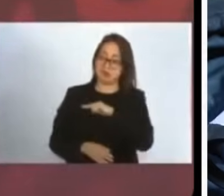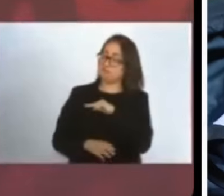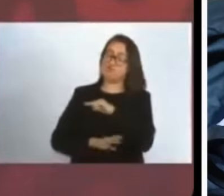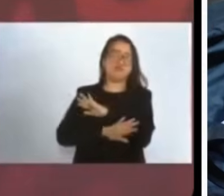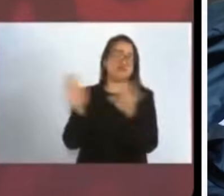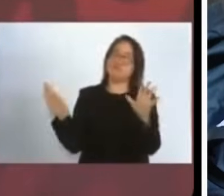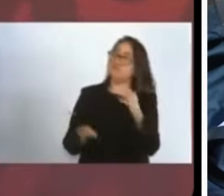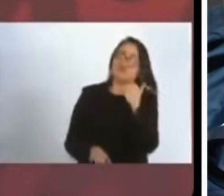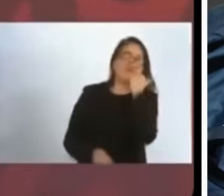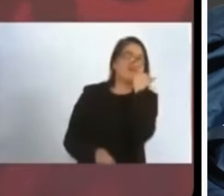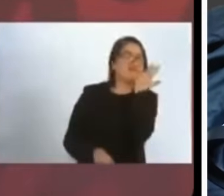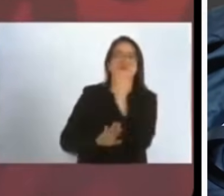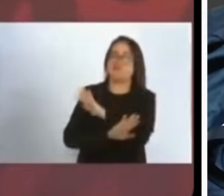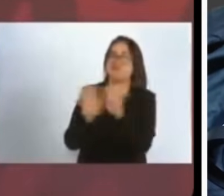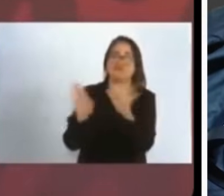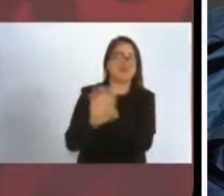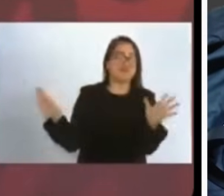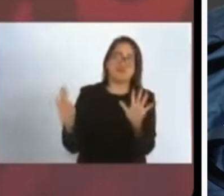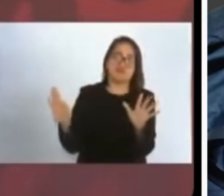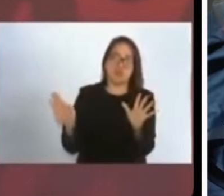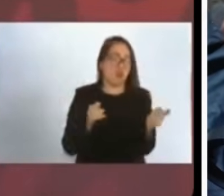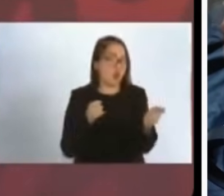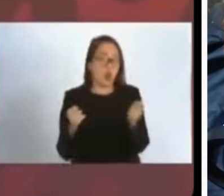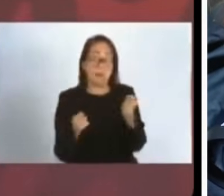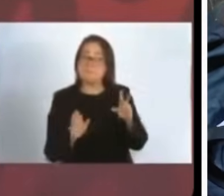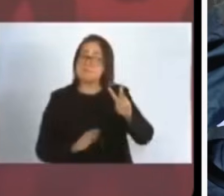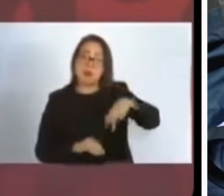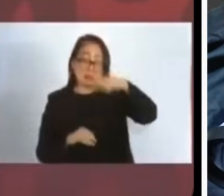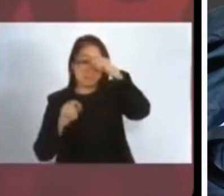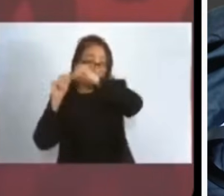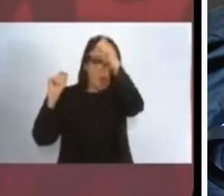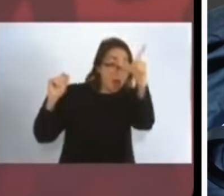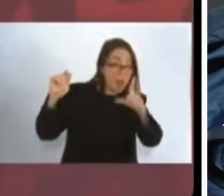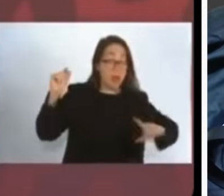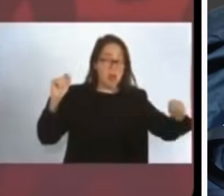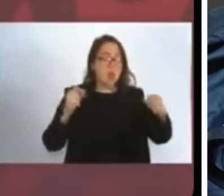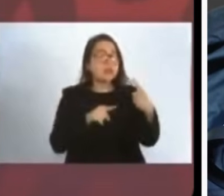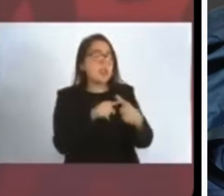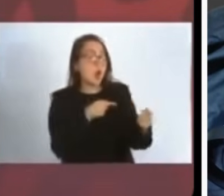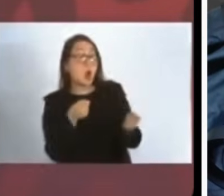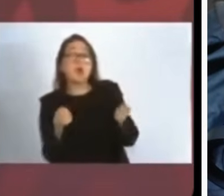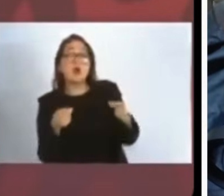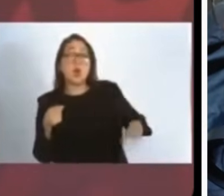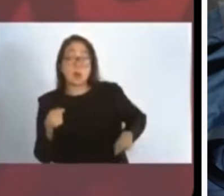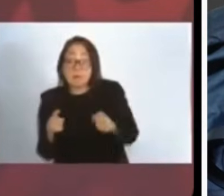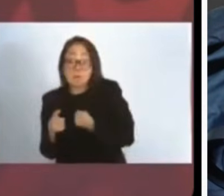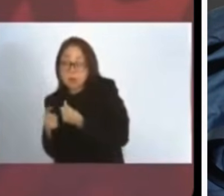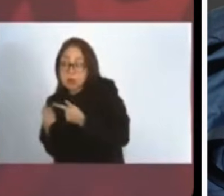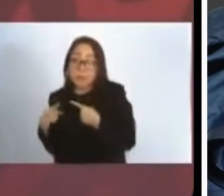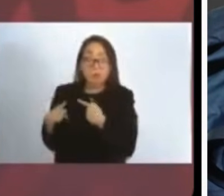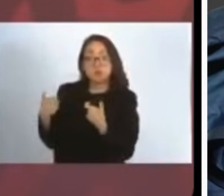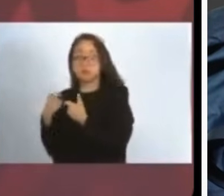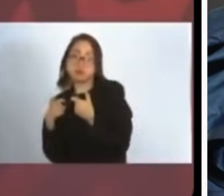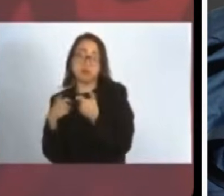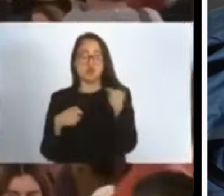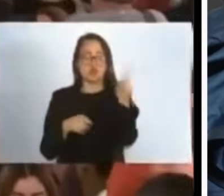el presidente López Obrador, donde nos dice claramente que este país no es de unos cuantos, muy adecuado por lo